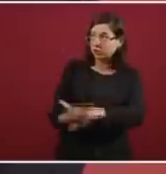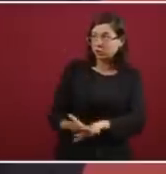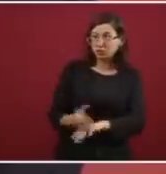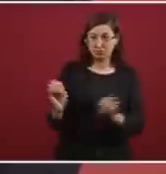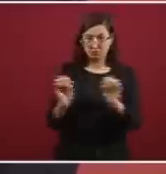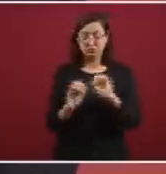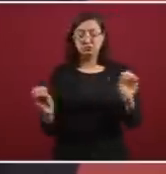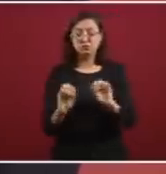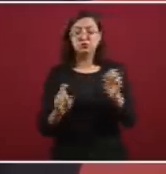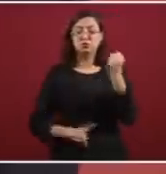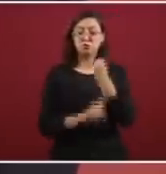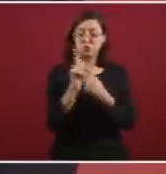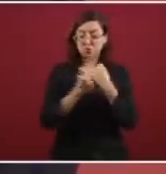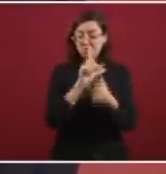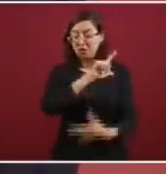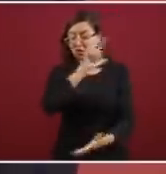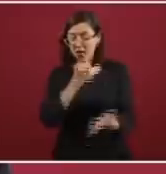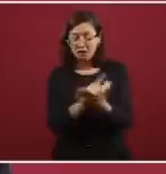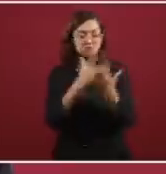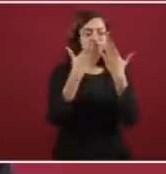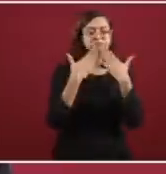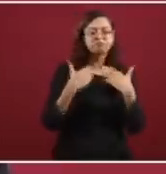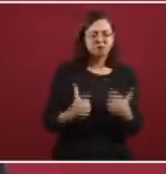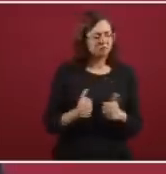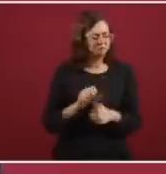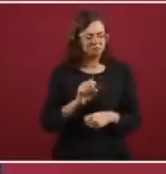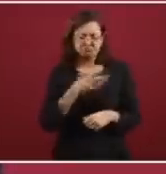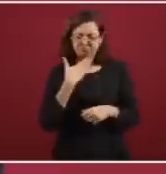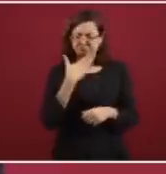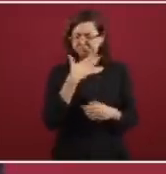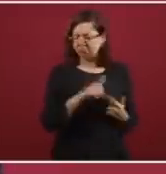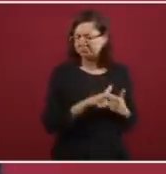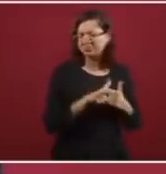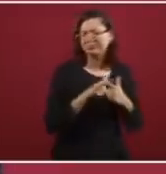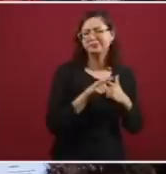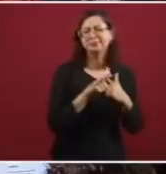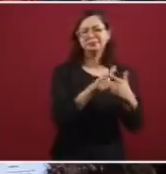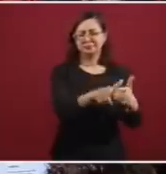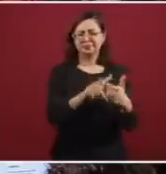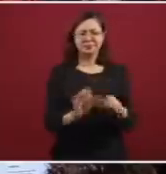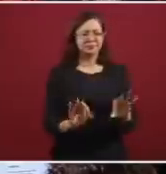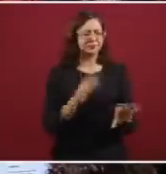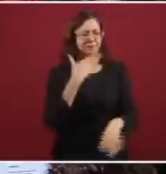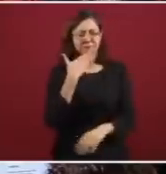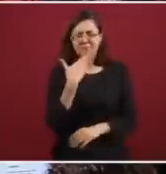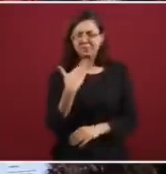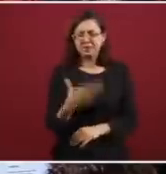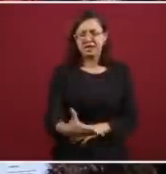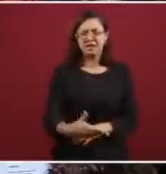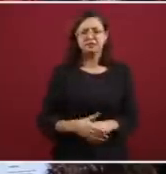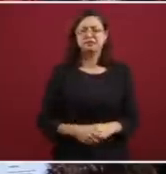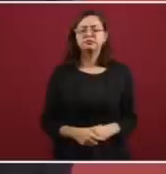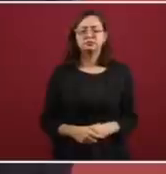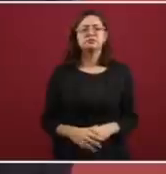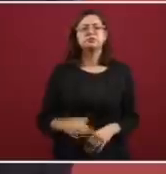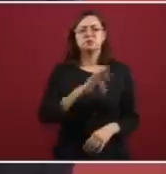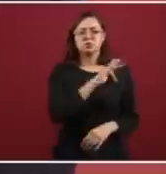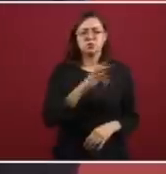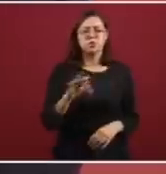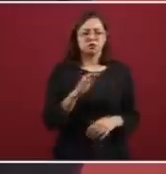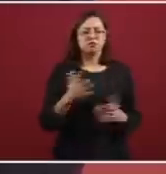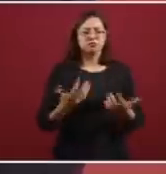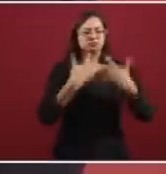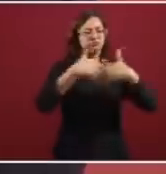hay problemas legales, adelante. Qué bien que se tenga esta